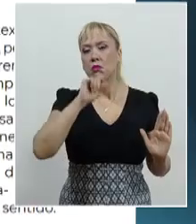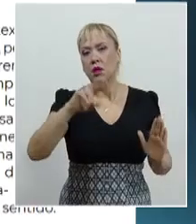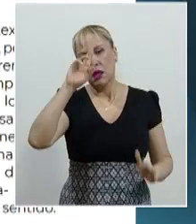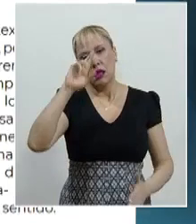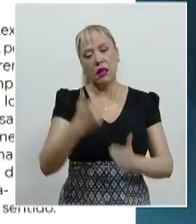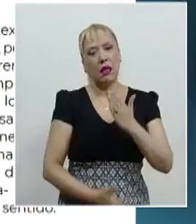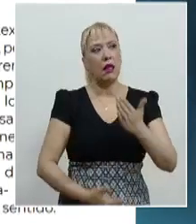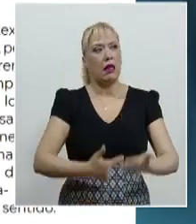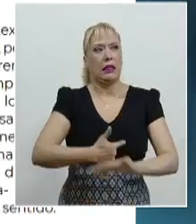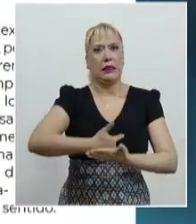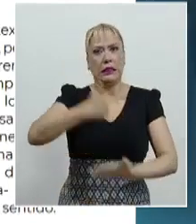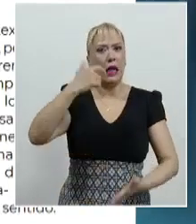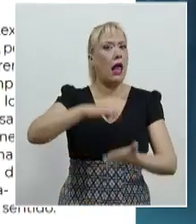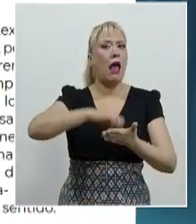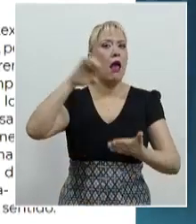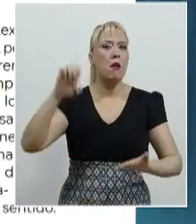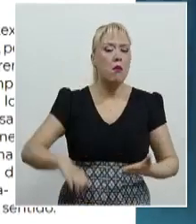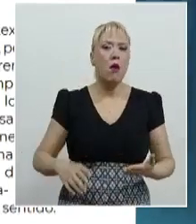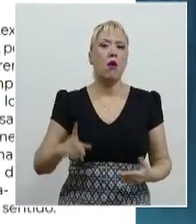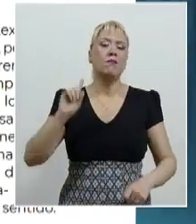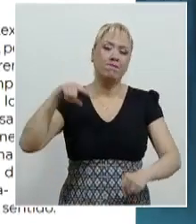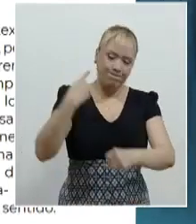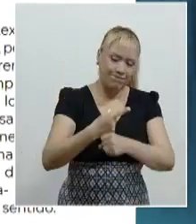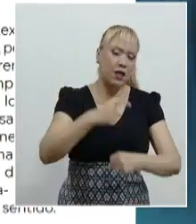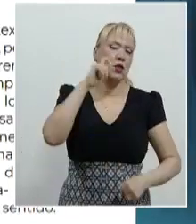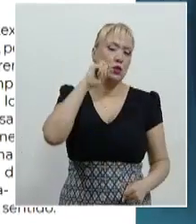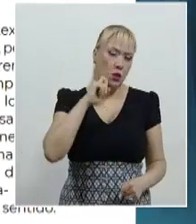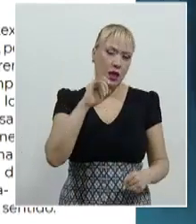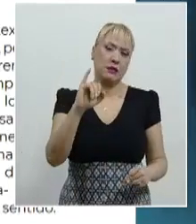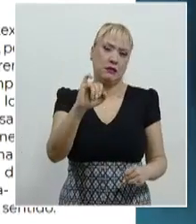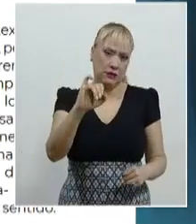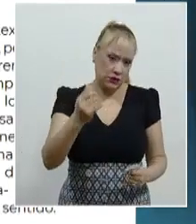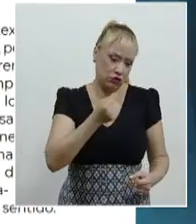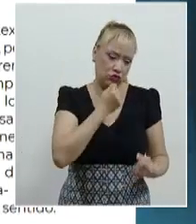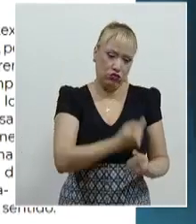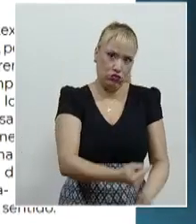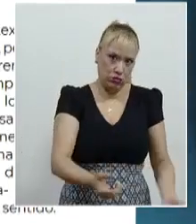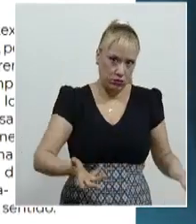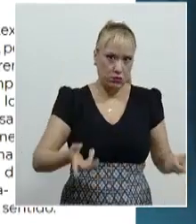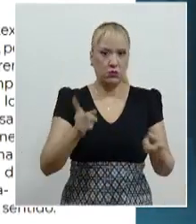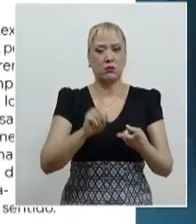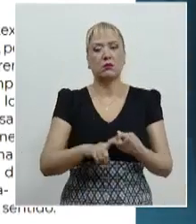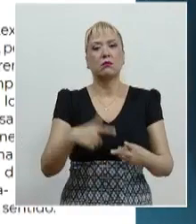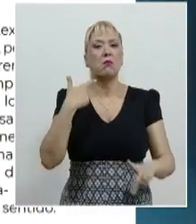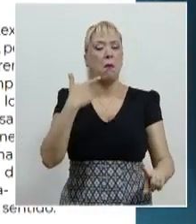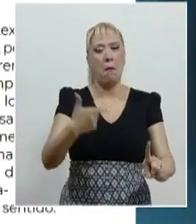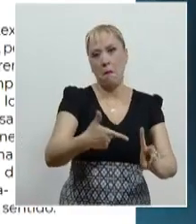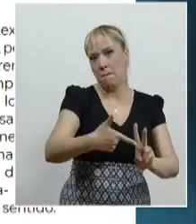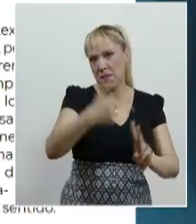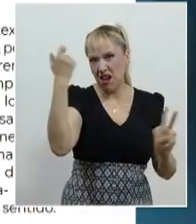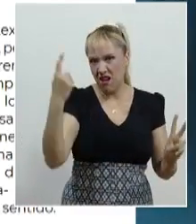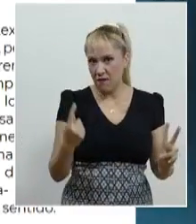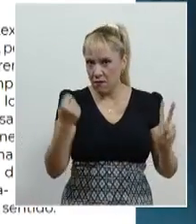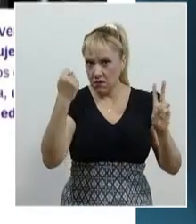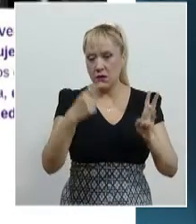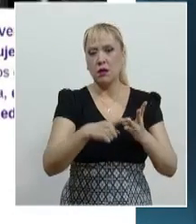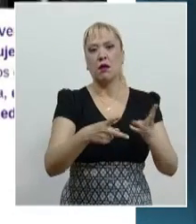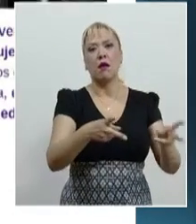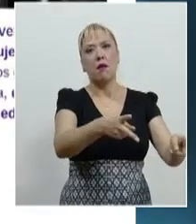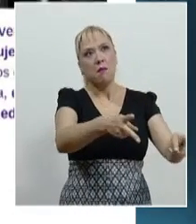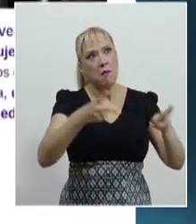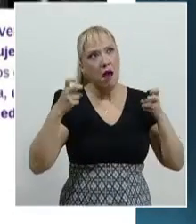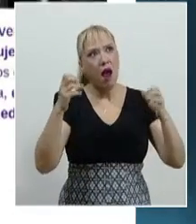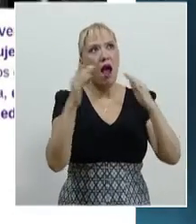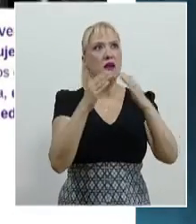considerados graves, como son los casos de abuso sexual contra menores, homicidio doloso, secuestro y robo a